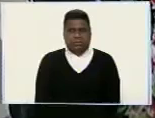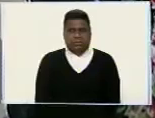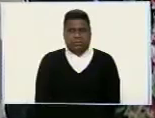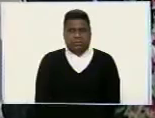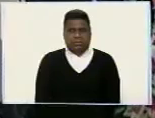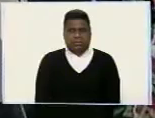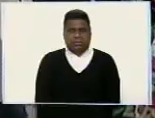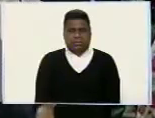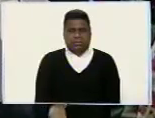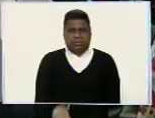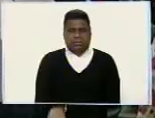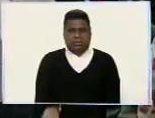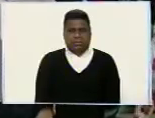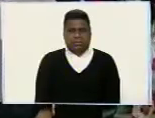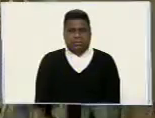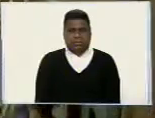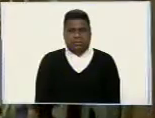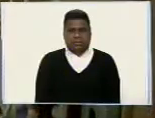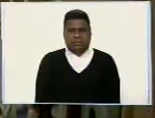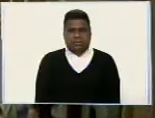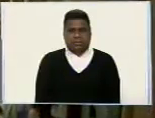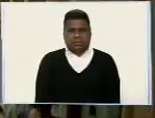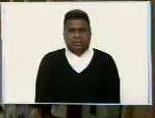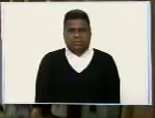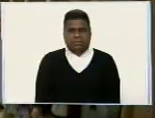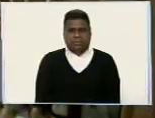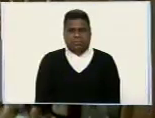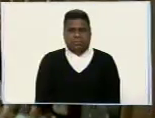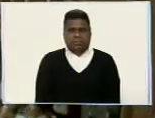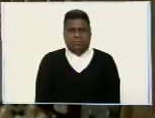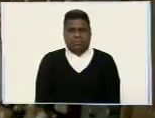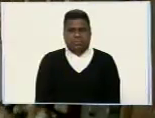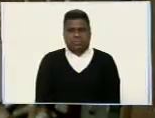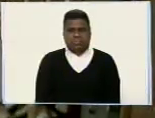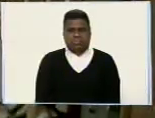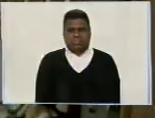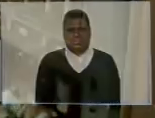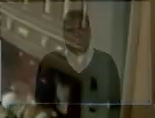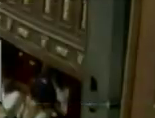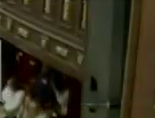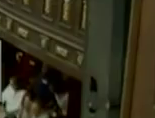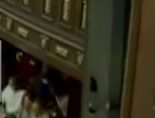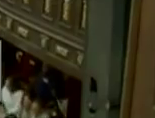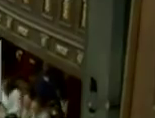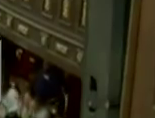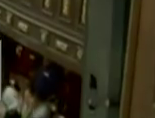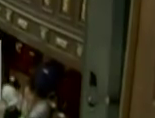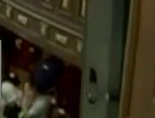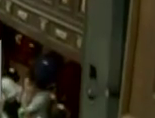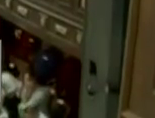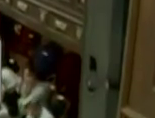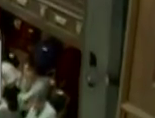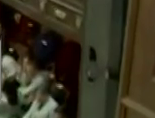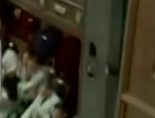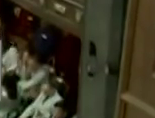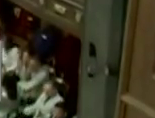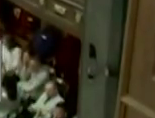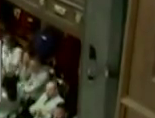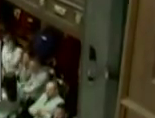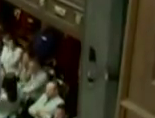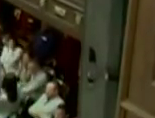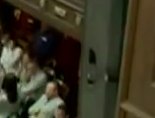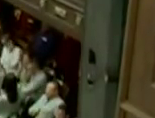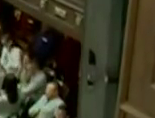Diosdado Cabello, quien acaba de ser juramentado por un grupo de constituyentes, y en presencia de todos los constituyentes que integran este organismo